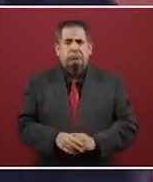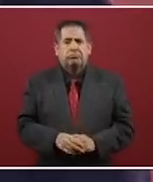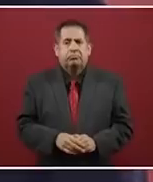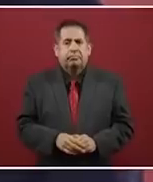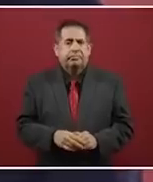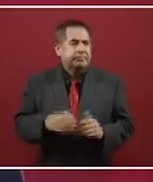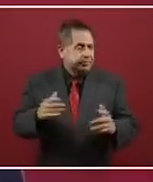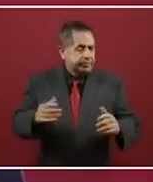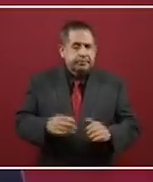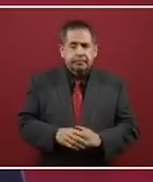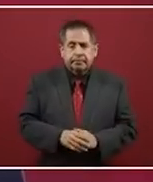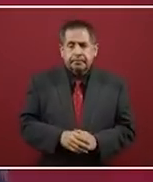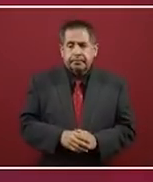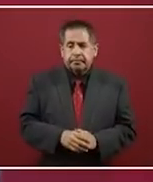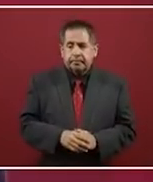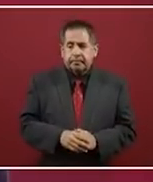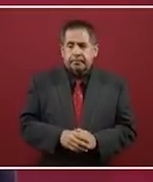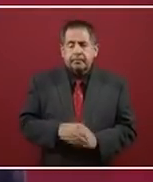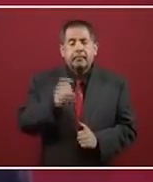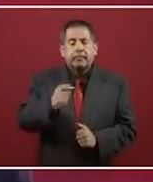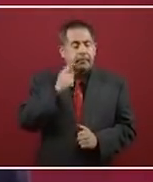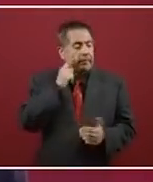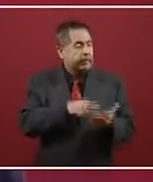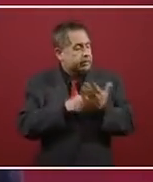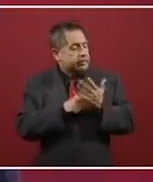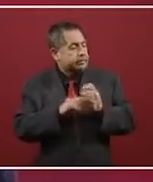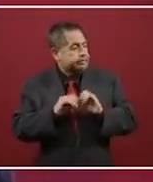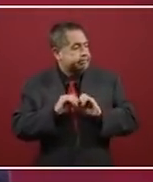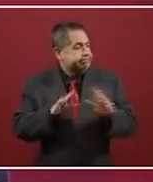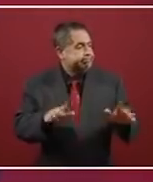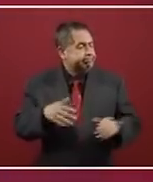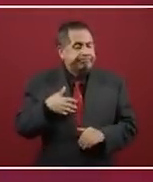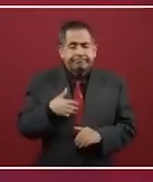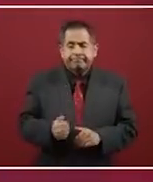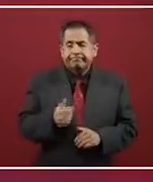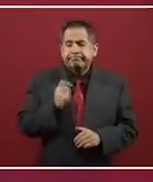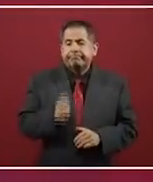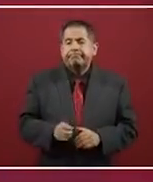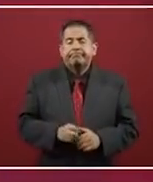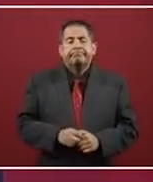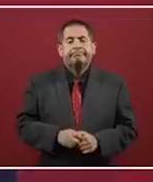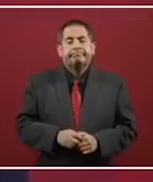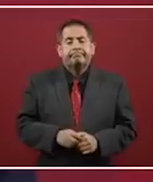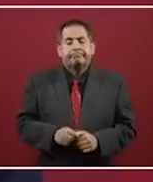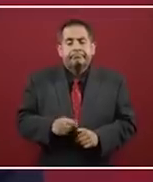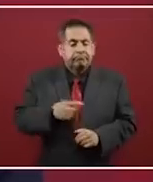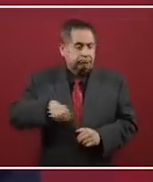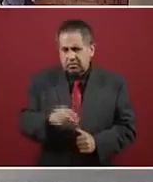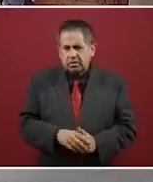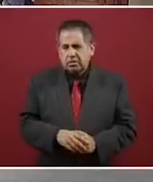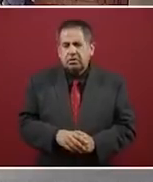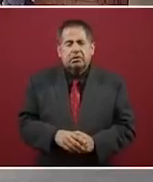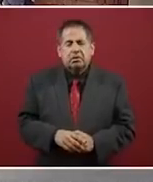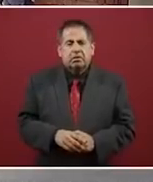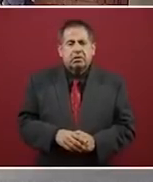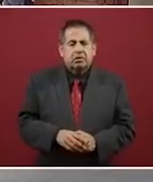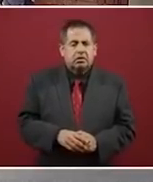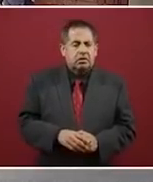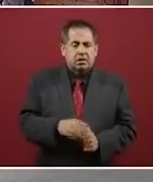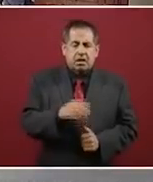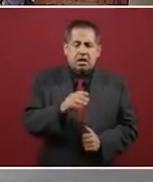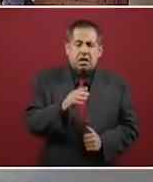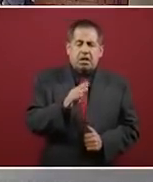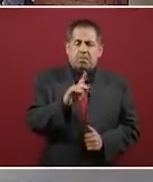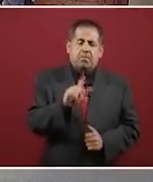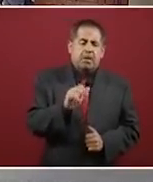entonces que demuestra esto los que están ayudantes el jefe del ejecutivo